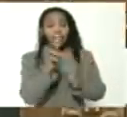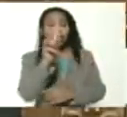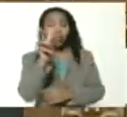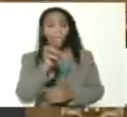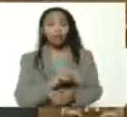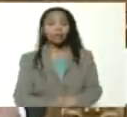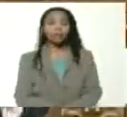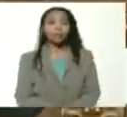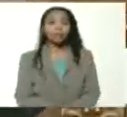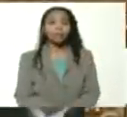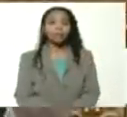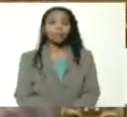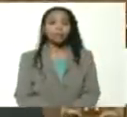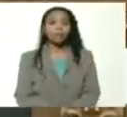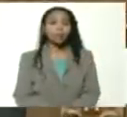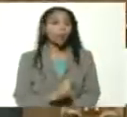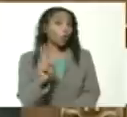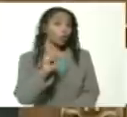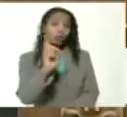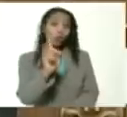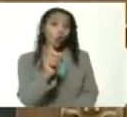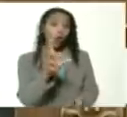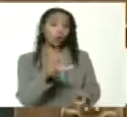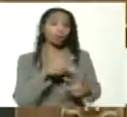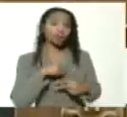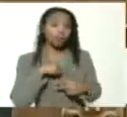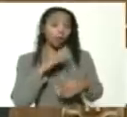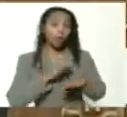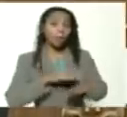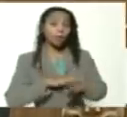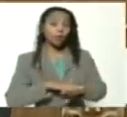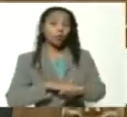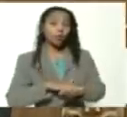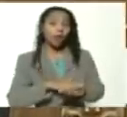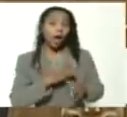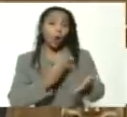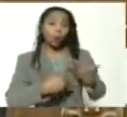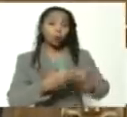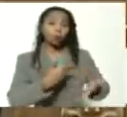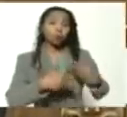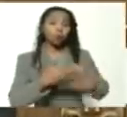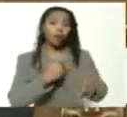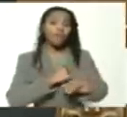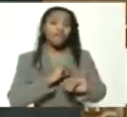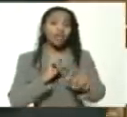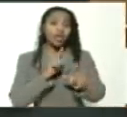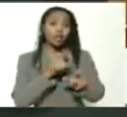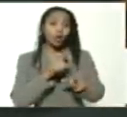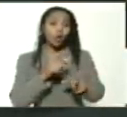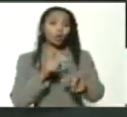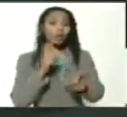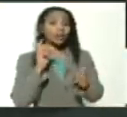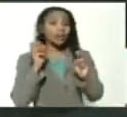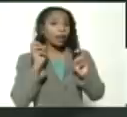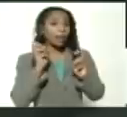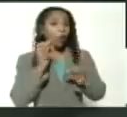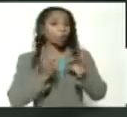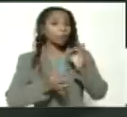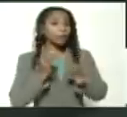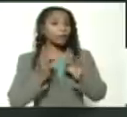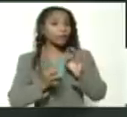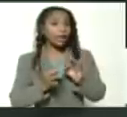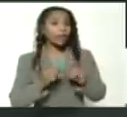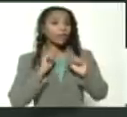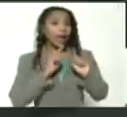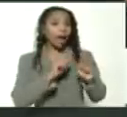venezolana. No solo la admisión de los hechos, sino también la delación, la cooperación finalmente con los órganos de justicia. De